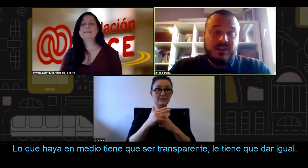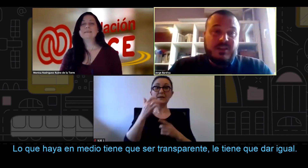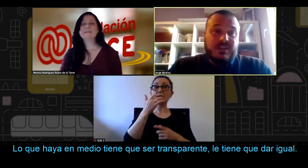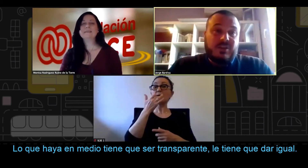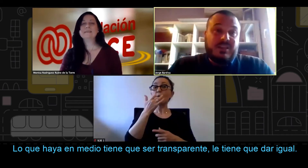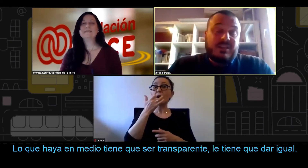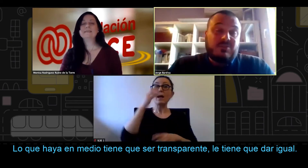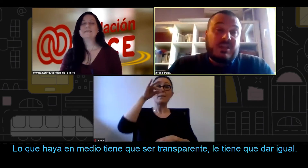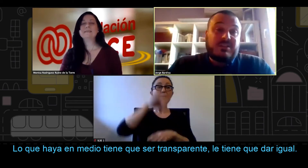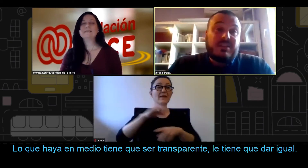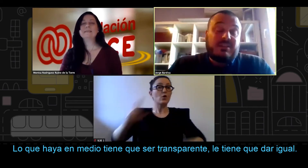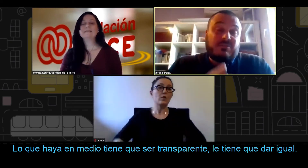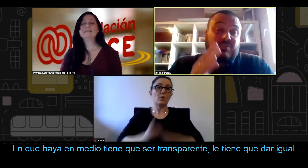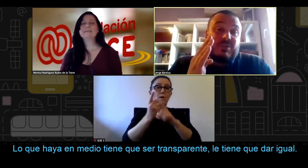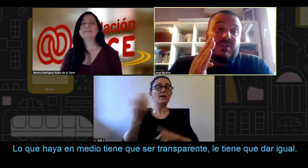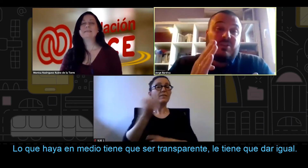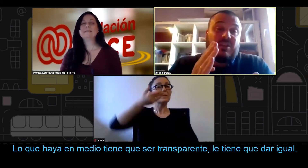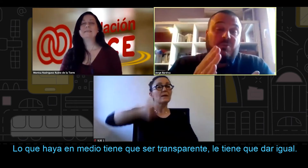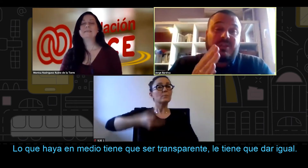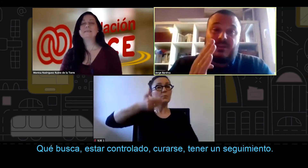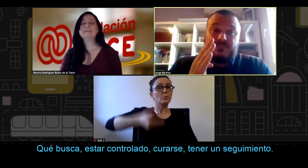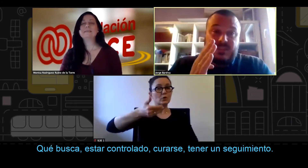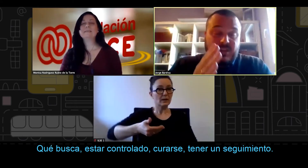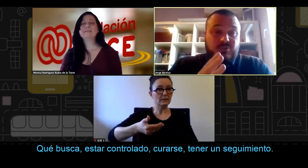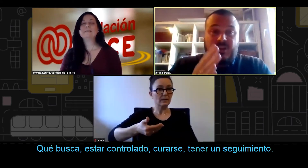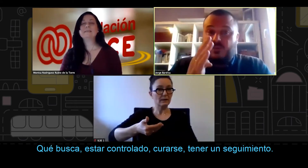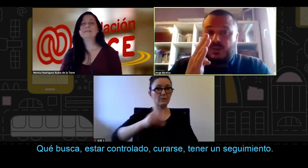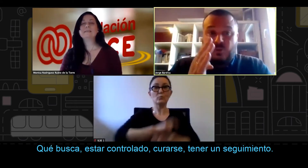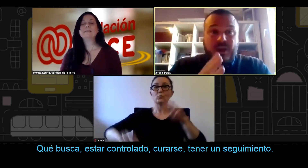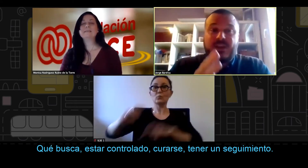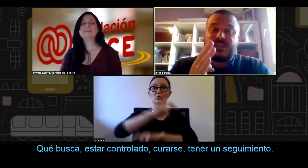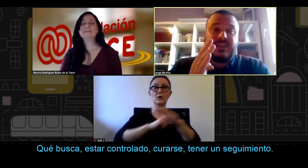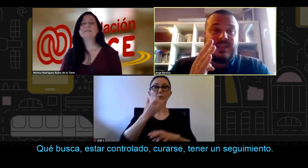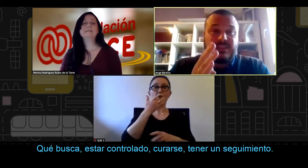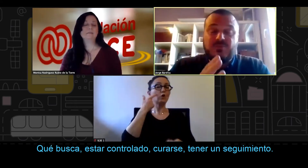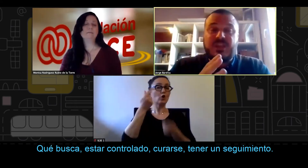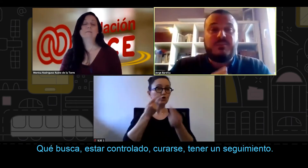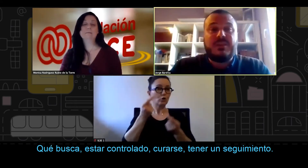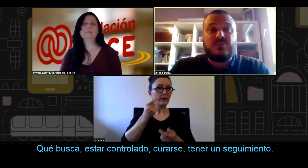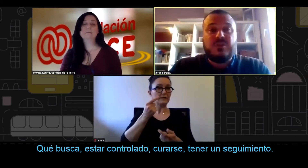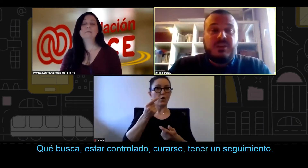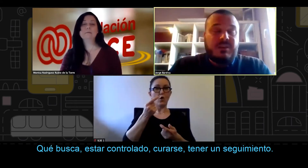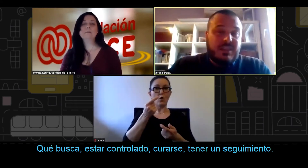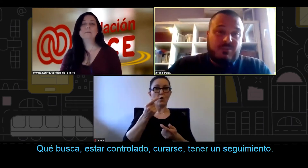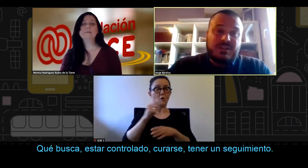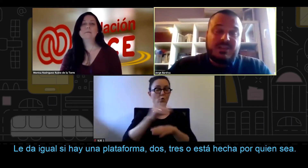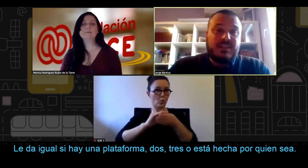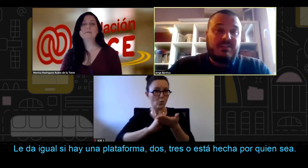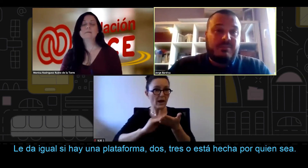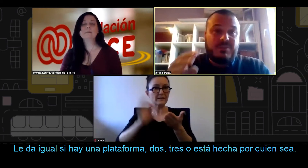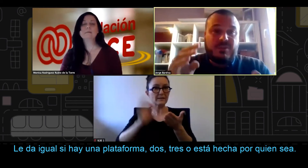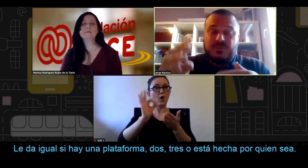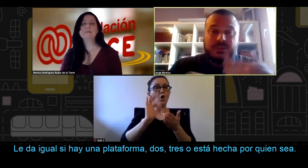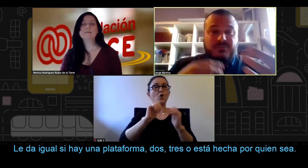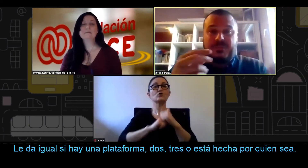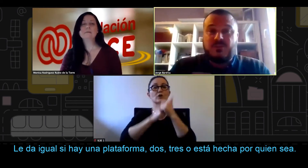igual. Lo que tiene que hacer, ¿cuál es lo que busca? Estar controlado, curarse, tener un seguimiento. Le da igual si en